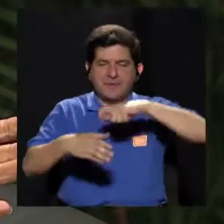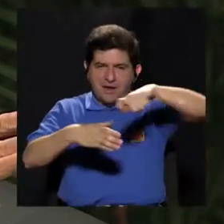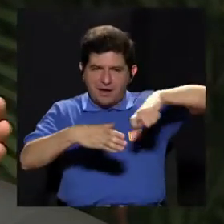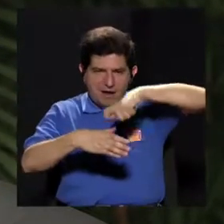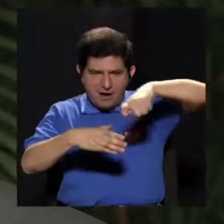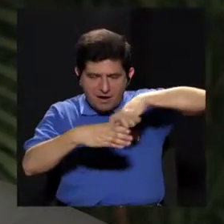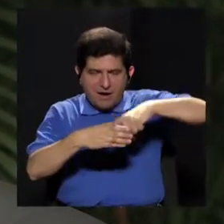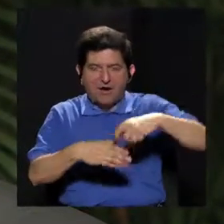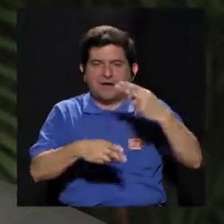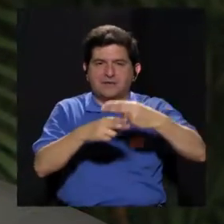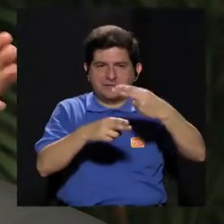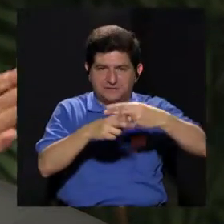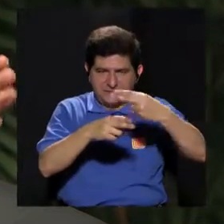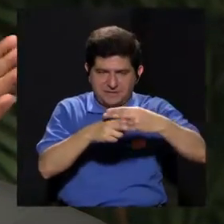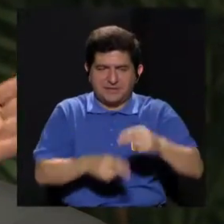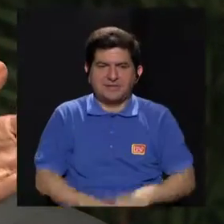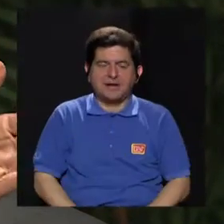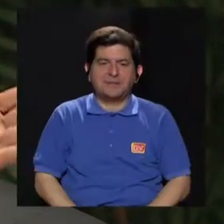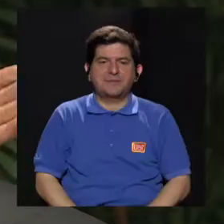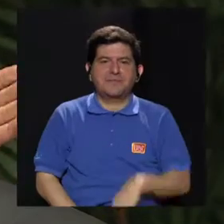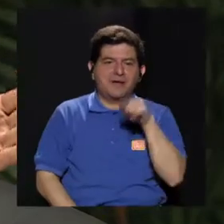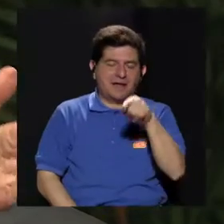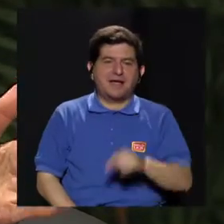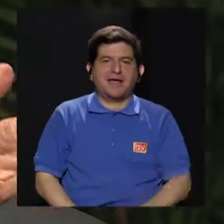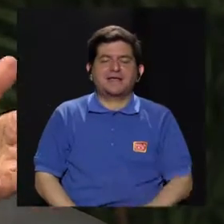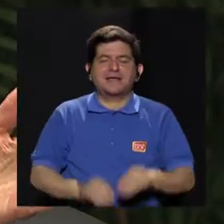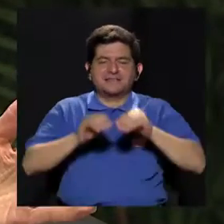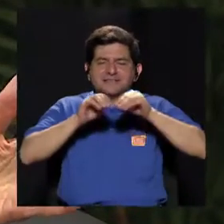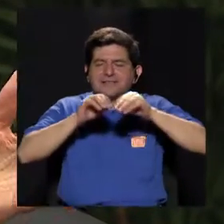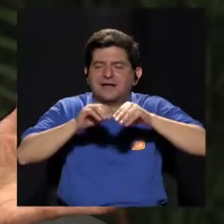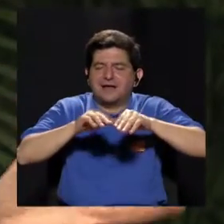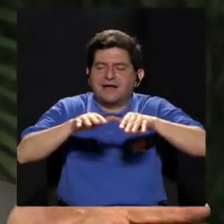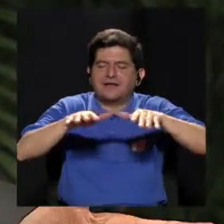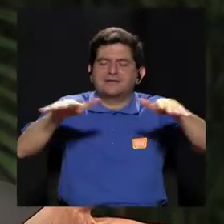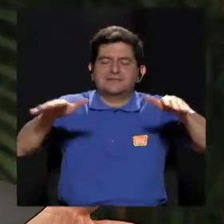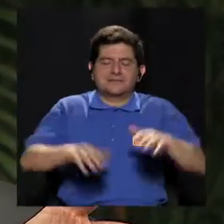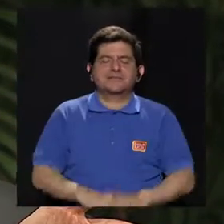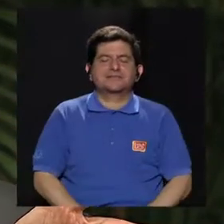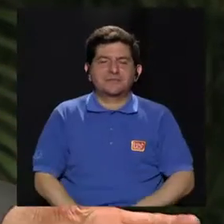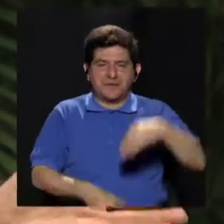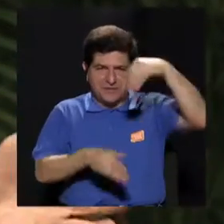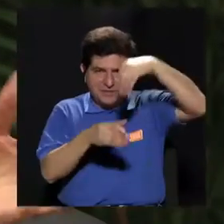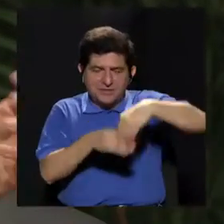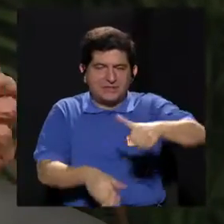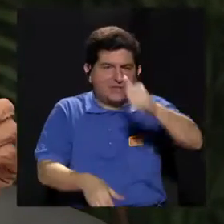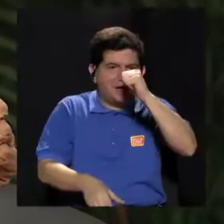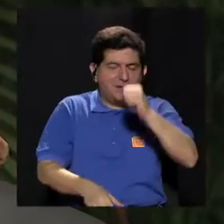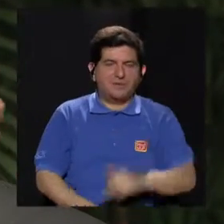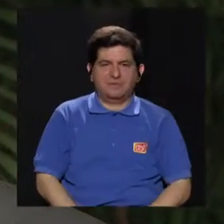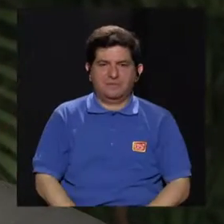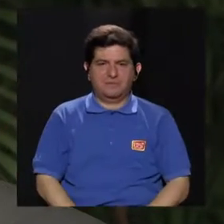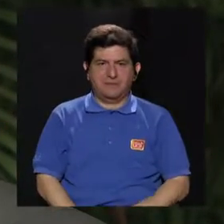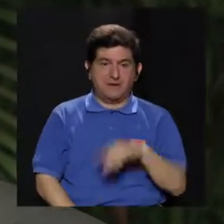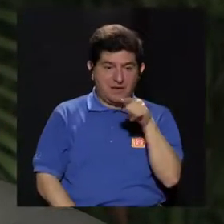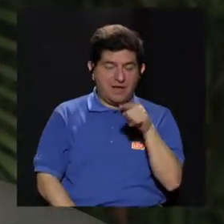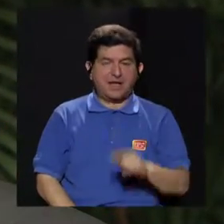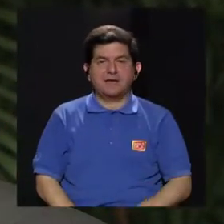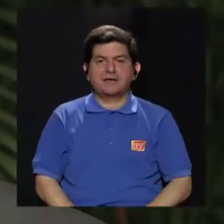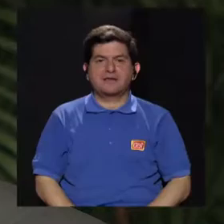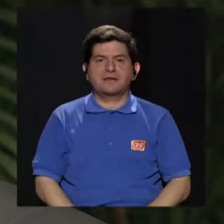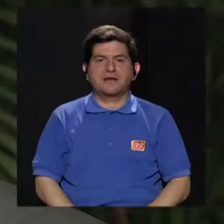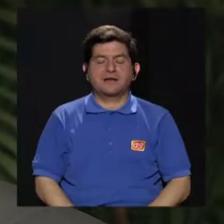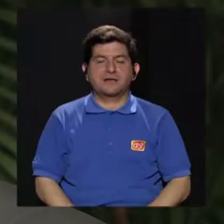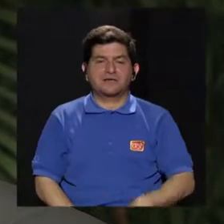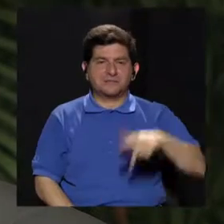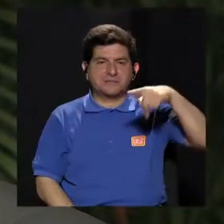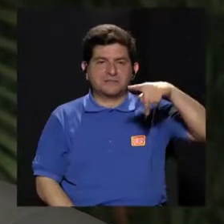fórmulas que se llaman fórmulas extensamente hidrolizadas. Son fórmulas que se han, en